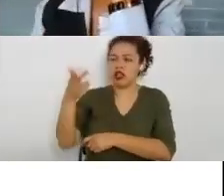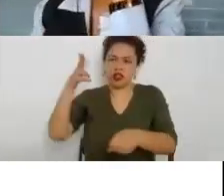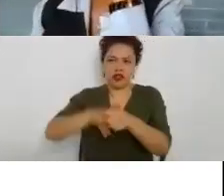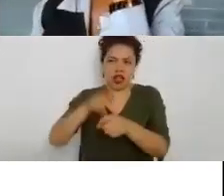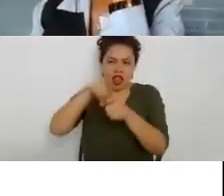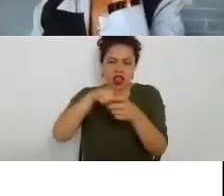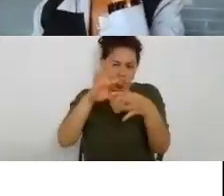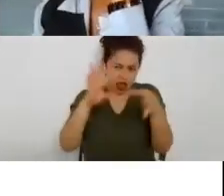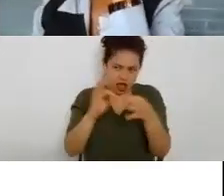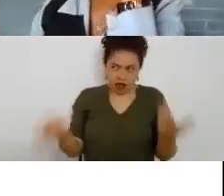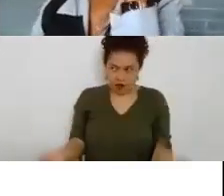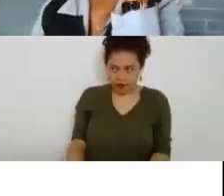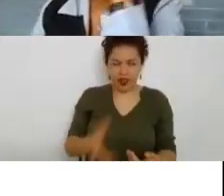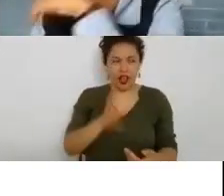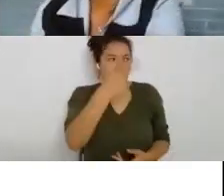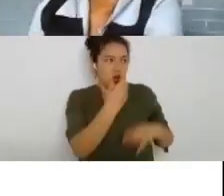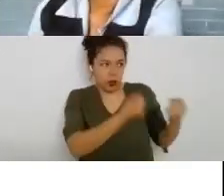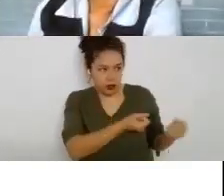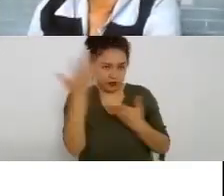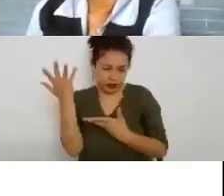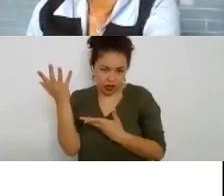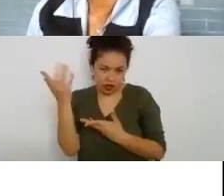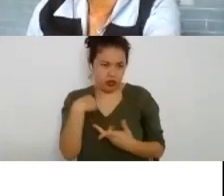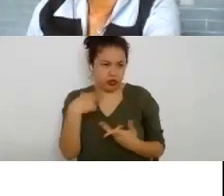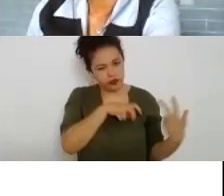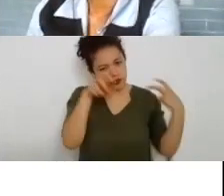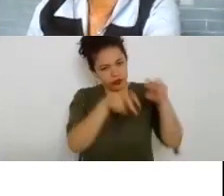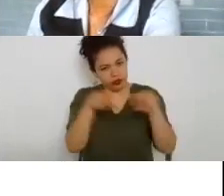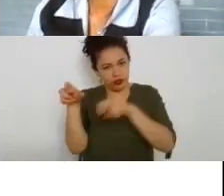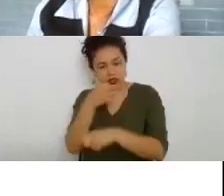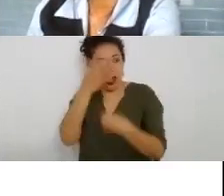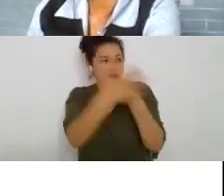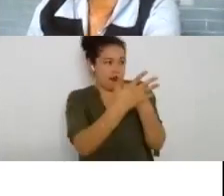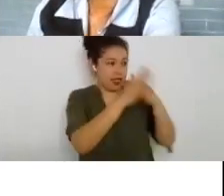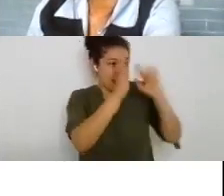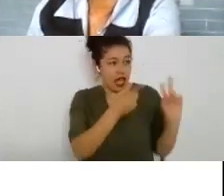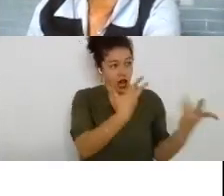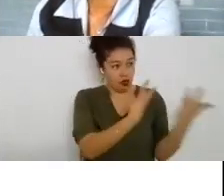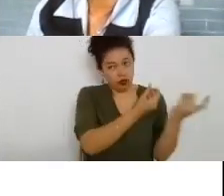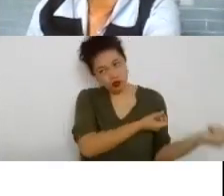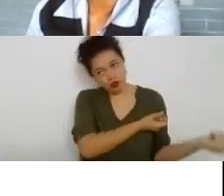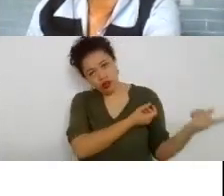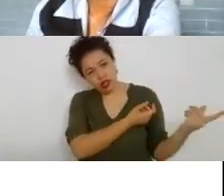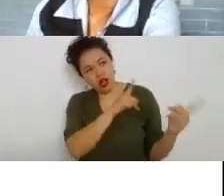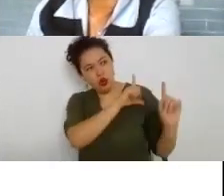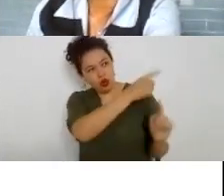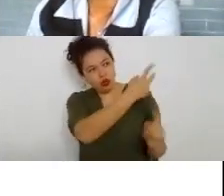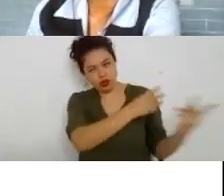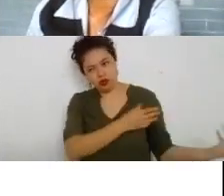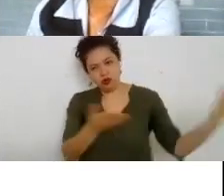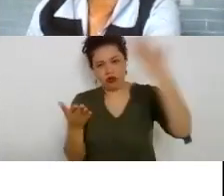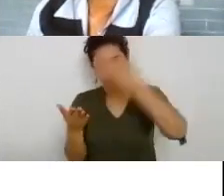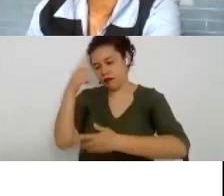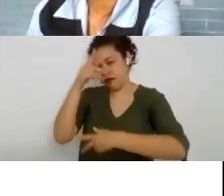¿no? Entonces, yo salgo para allá, ya les avisé y ellos me alcanzan en el lugar, pero para ir